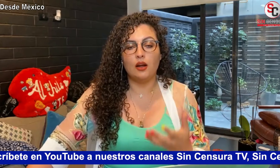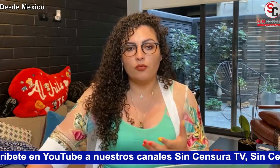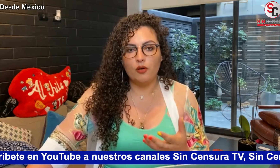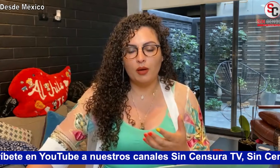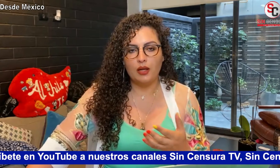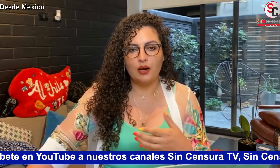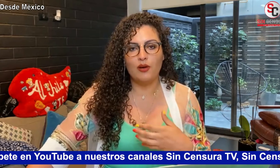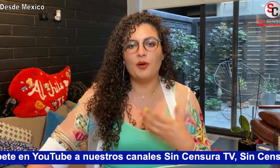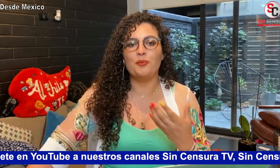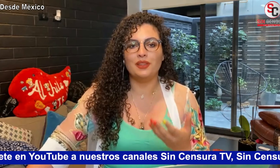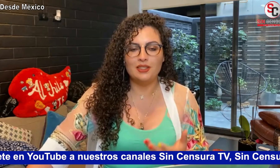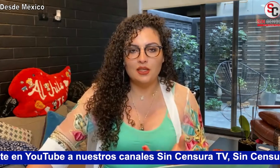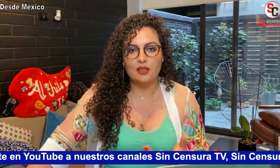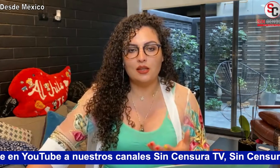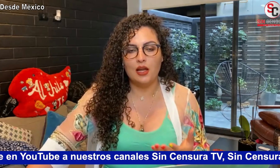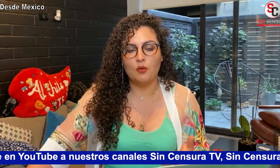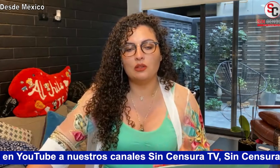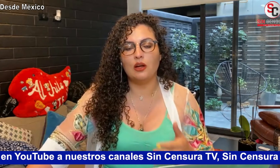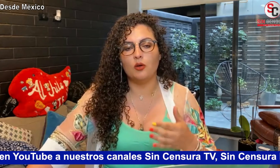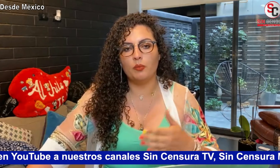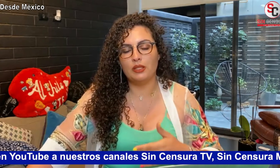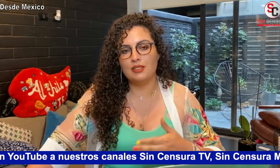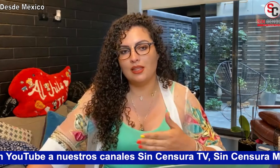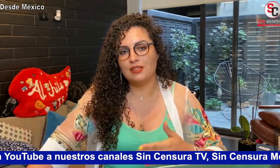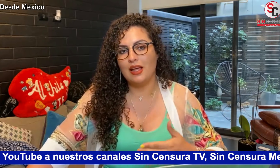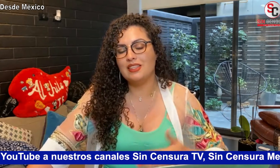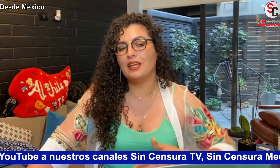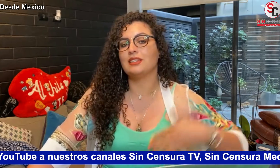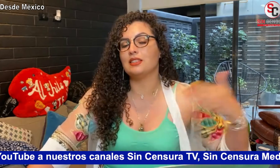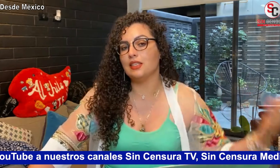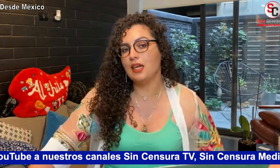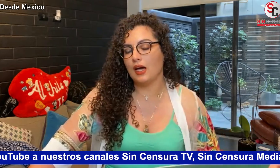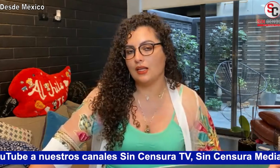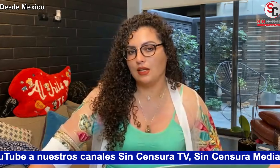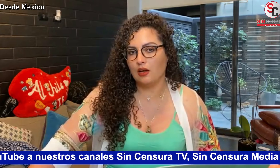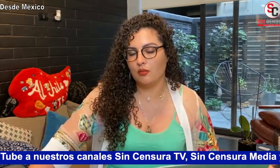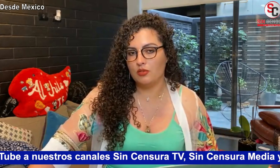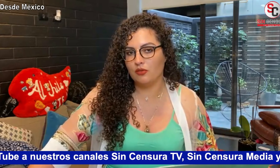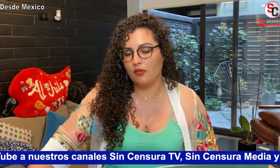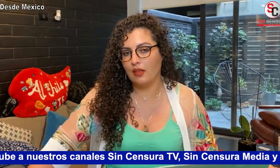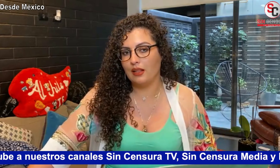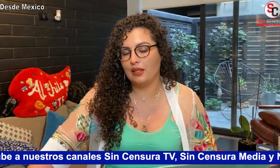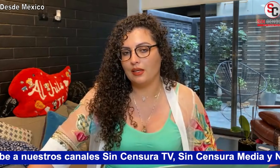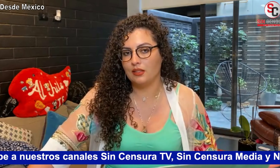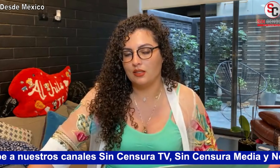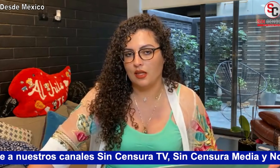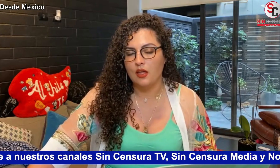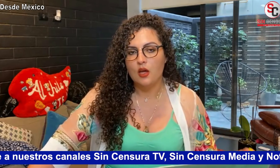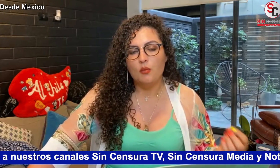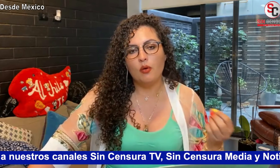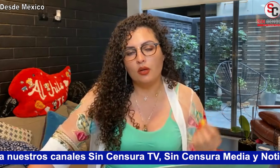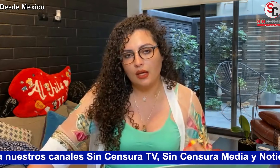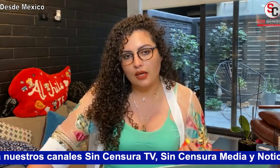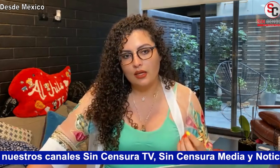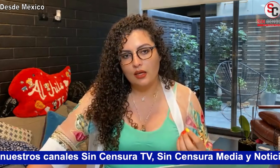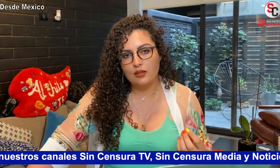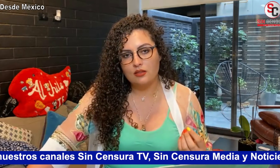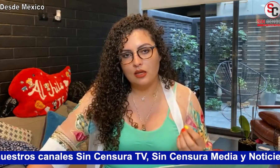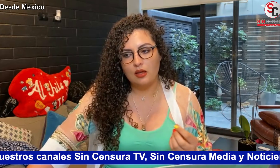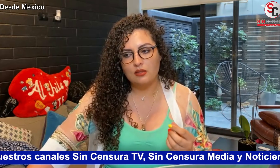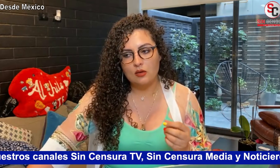que esta reforma genera una competencia desleal cuando la competencia desleal ya existía hacia la Comisión Federal de Electricidad. ¿Por